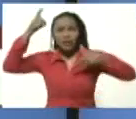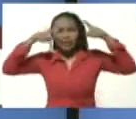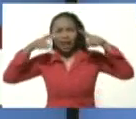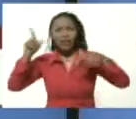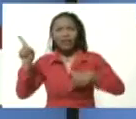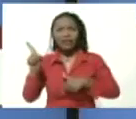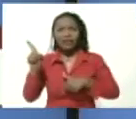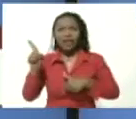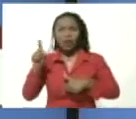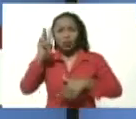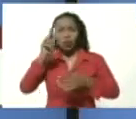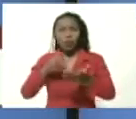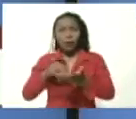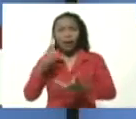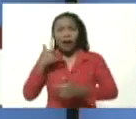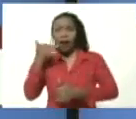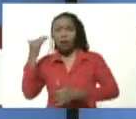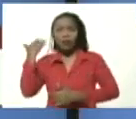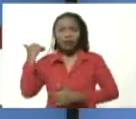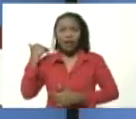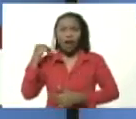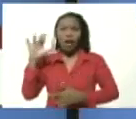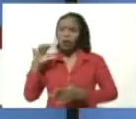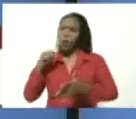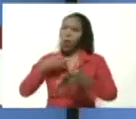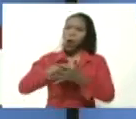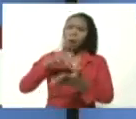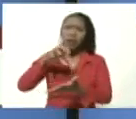de ellos salió diciendo, condenamos el golpe de Estado.